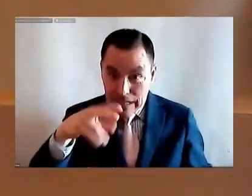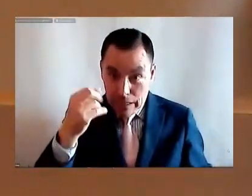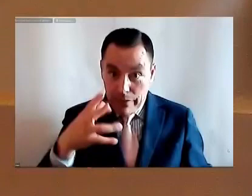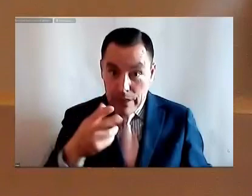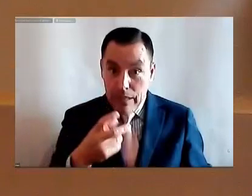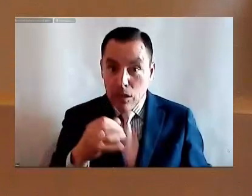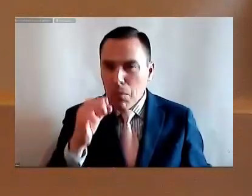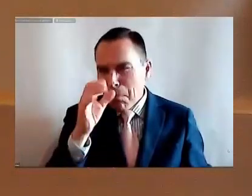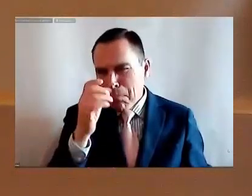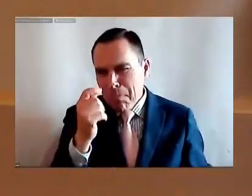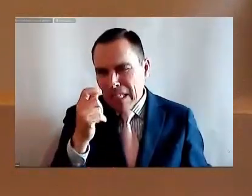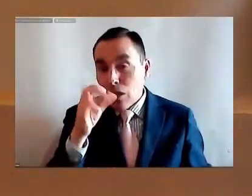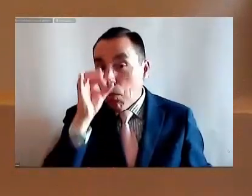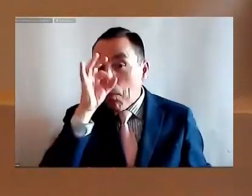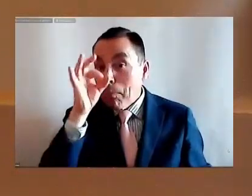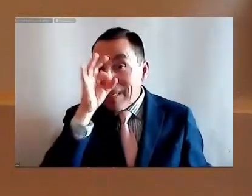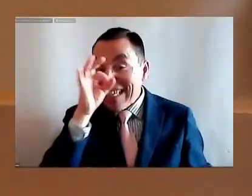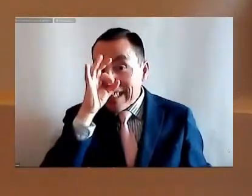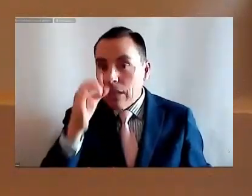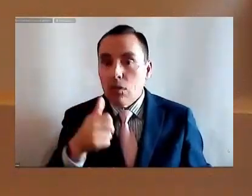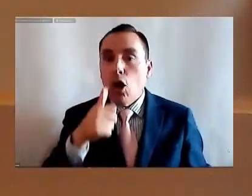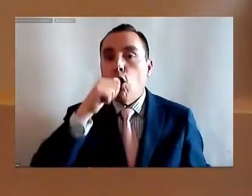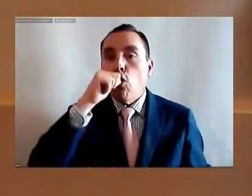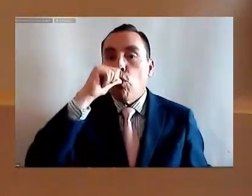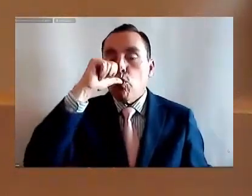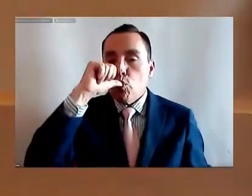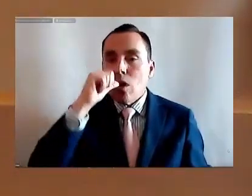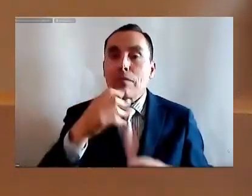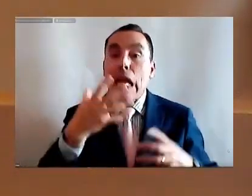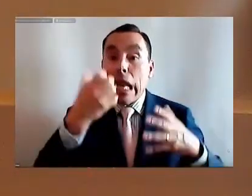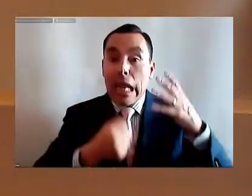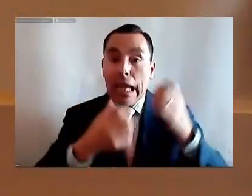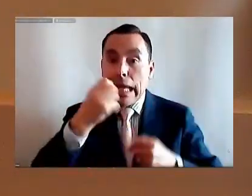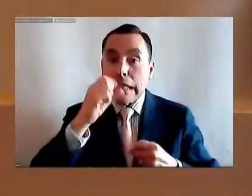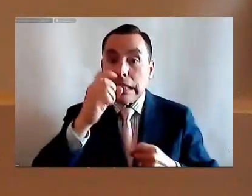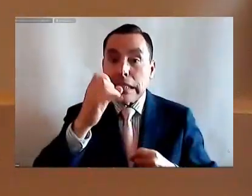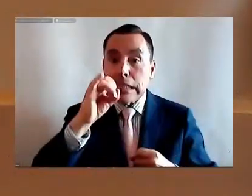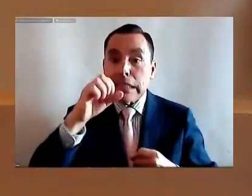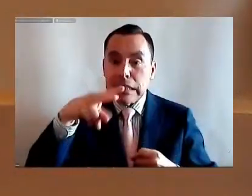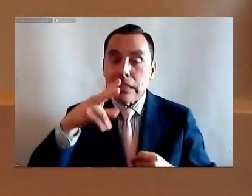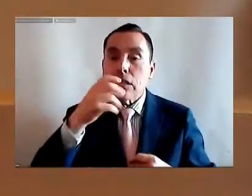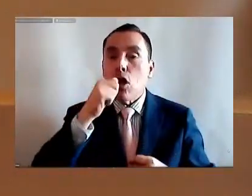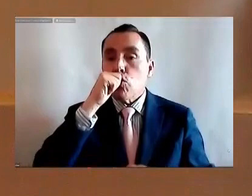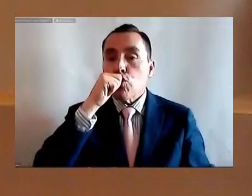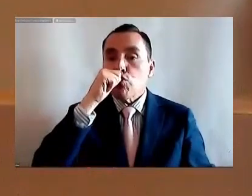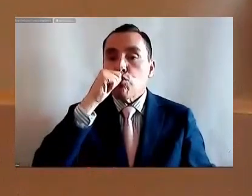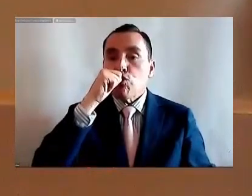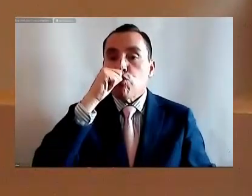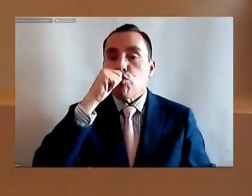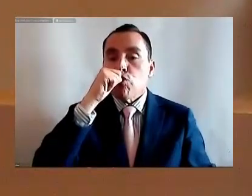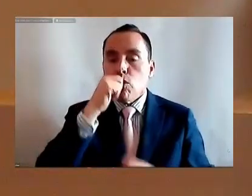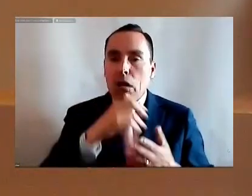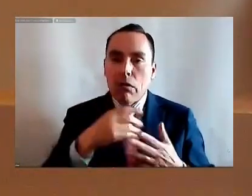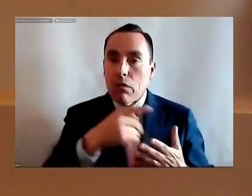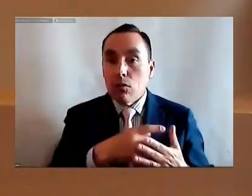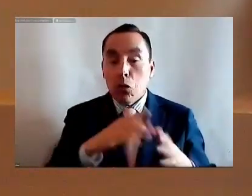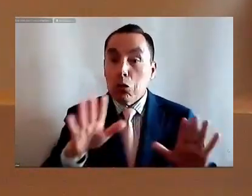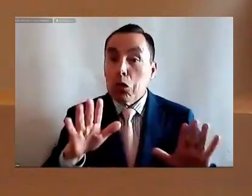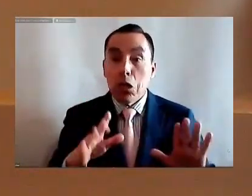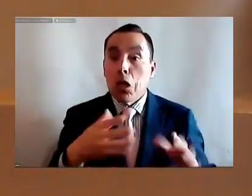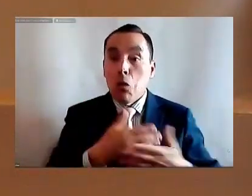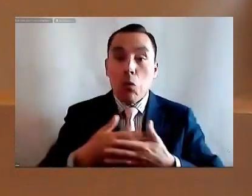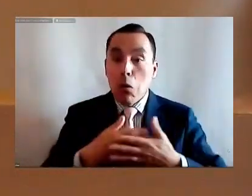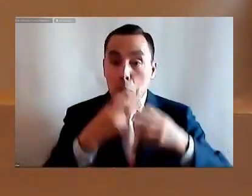Entonces eran guaguas criadas entre leche y gin. Y eso implicaba que el sistema no podía